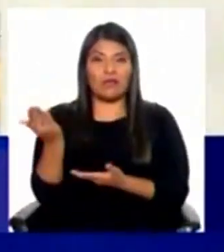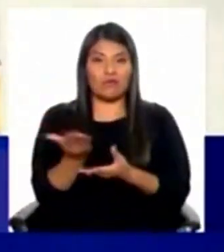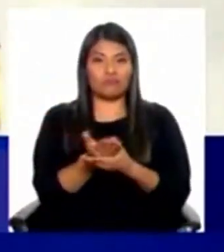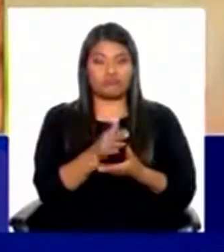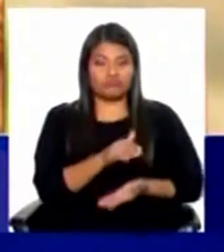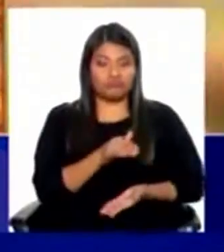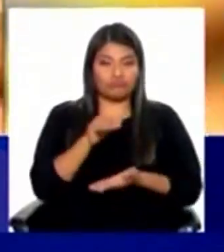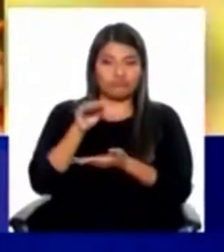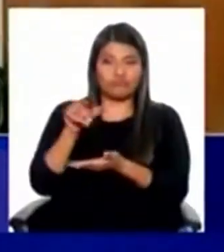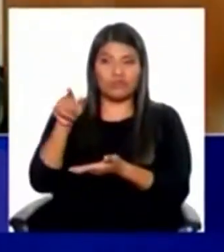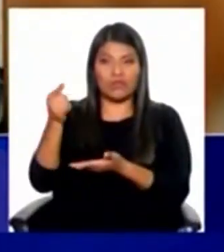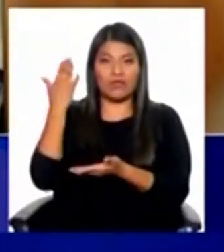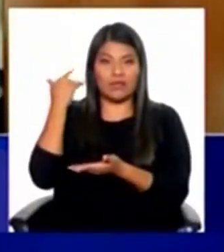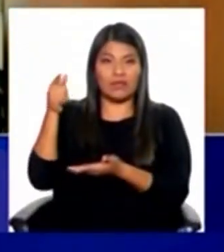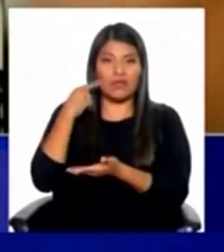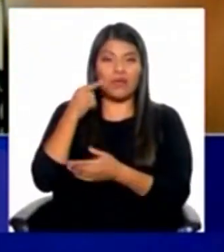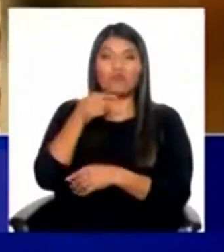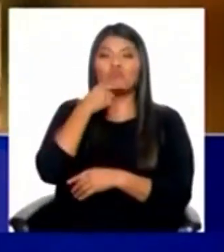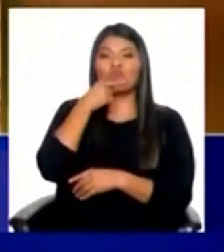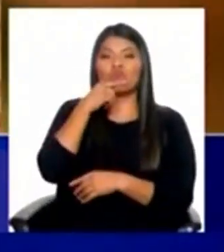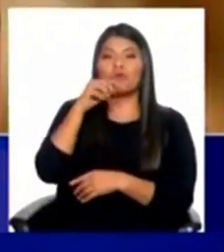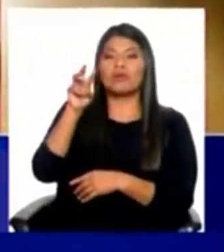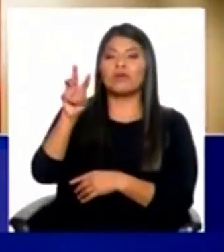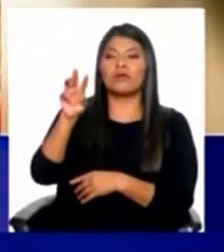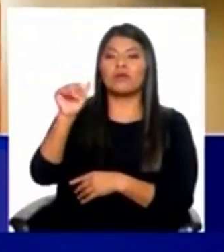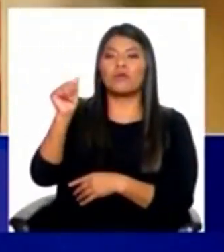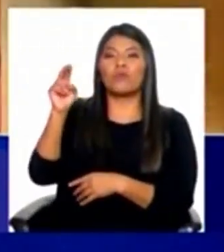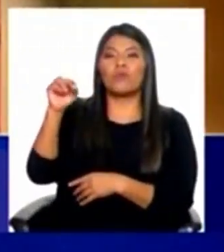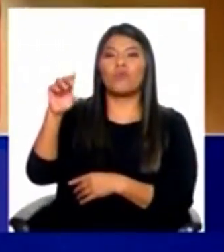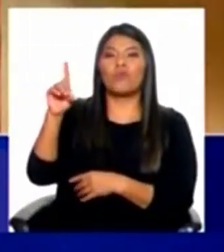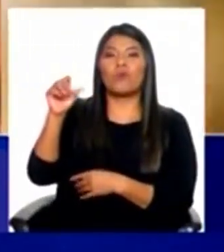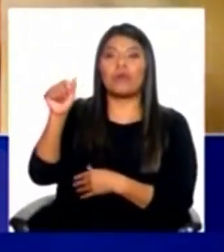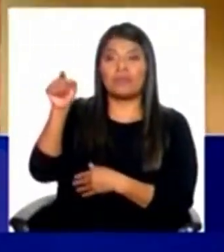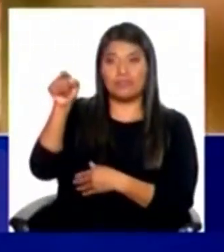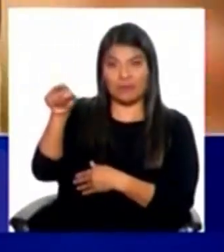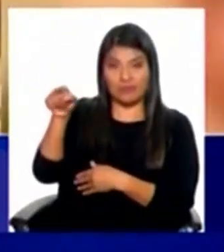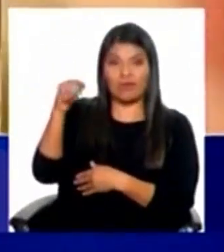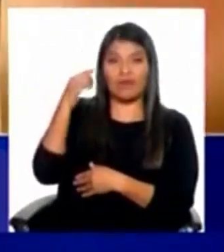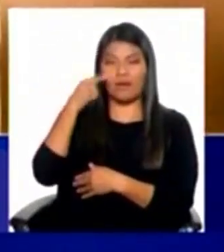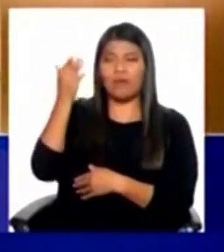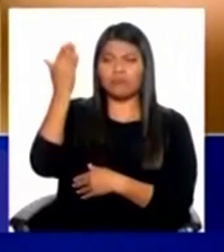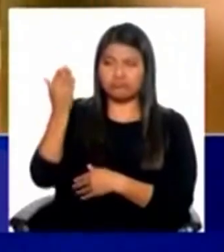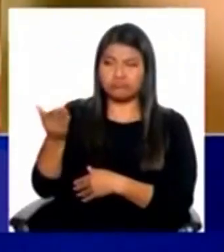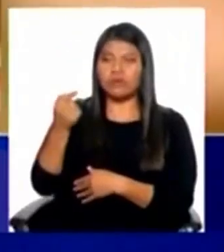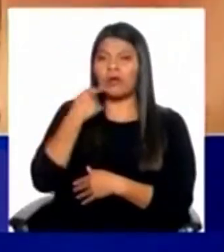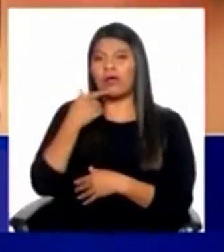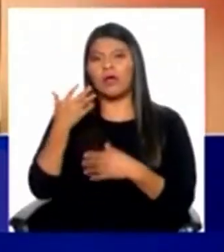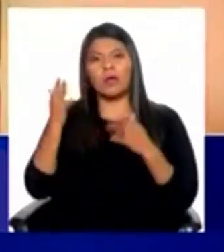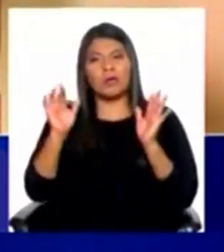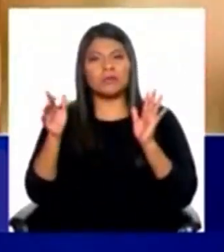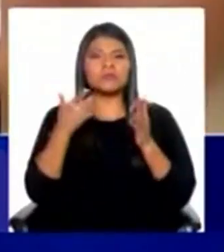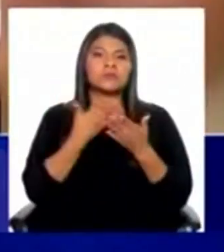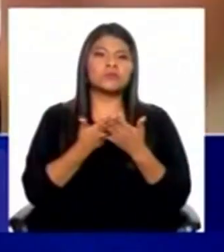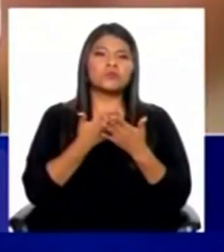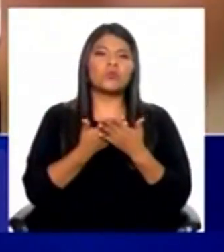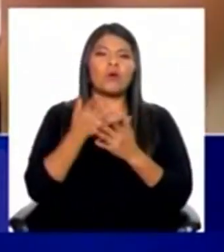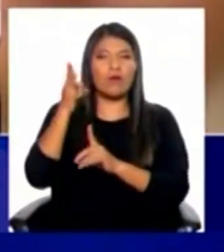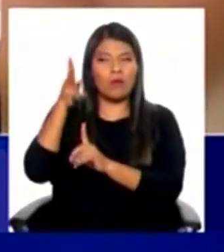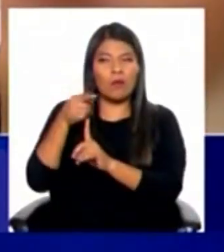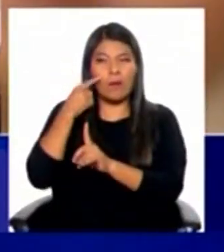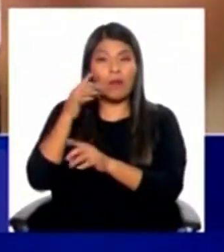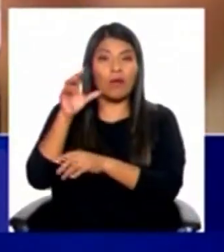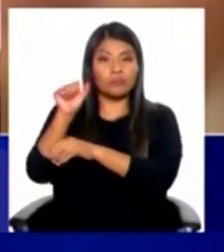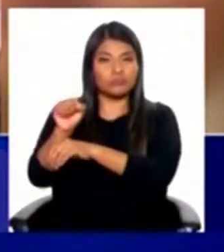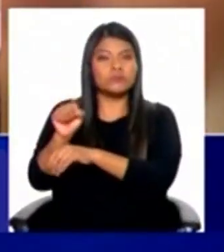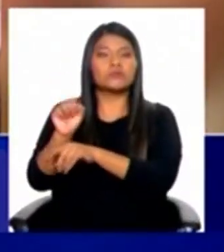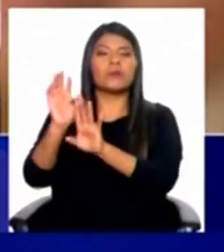detención preliminar en contra de Wanda, de la que tú acabas de mencionar. Y para ello se basó en el dicho de